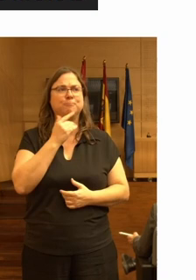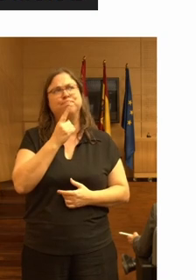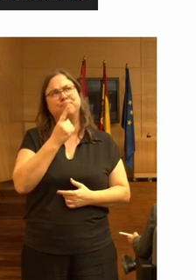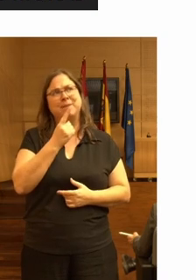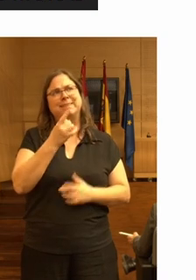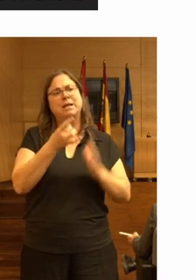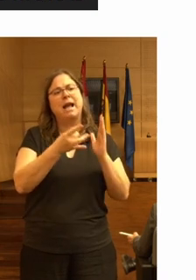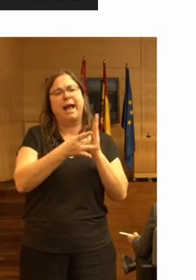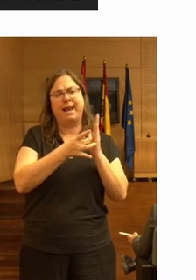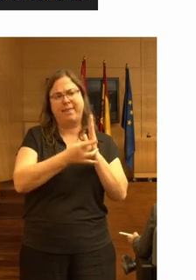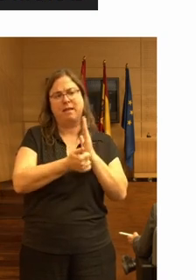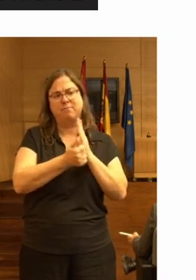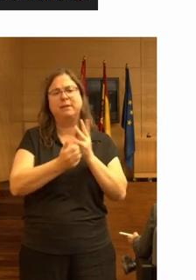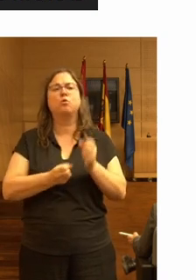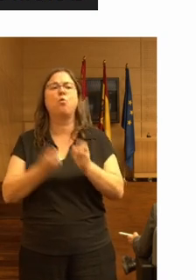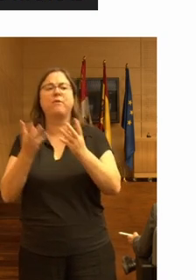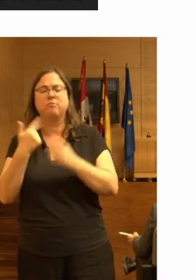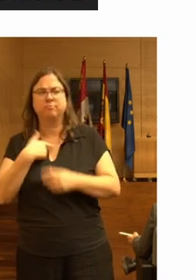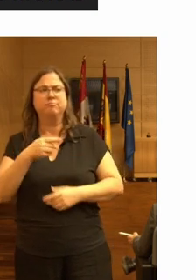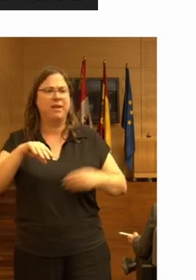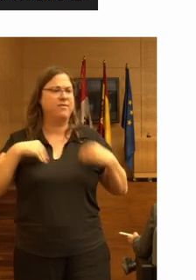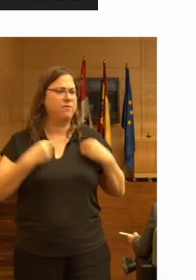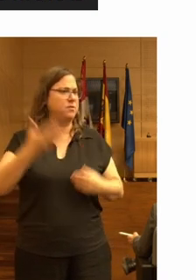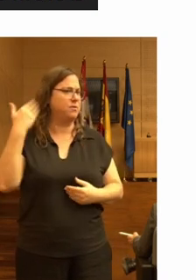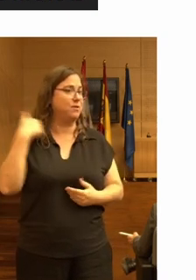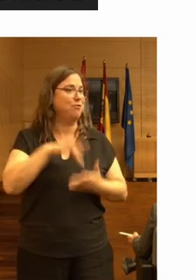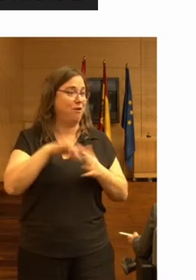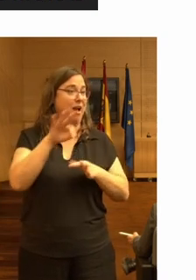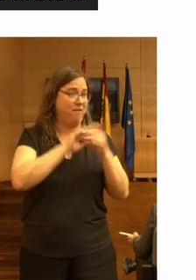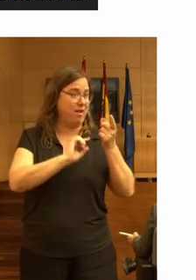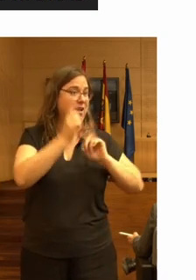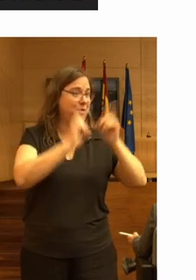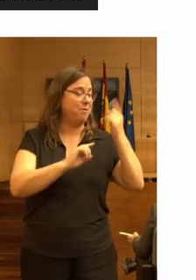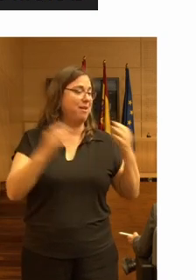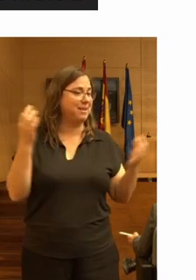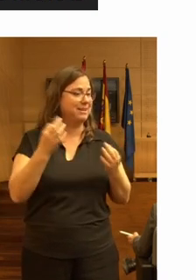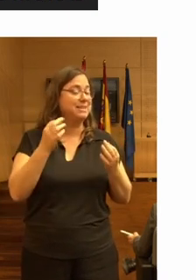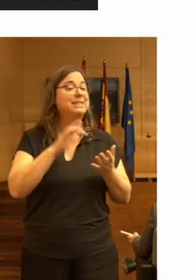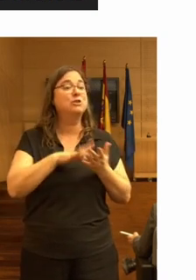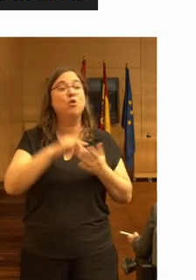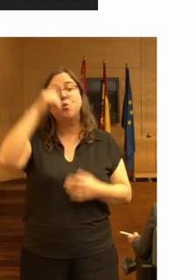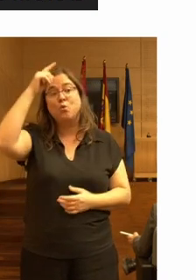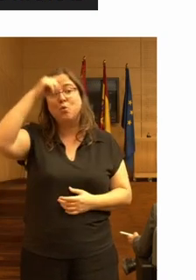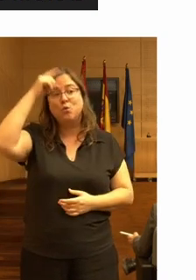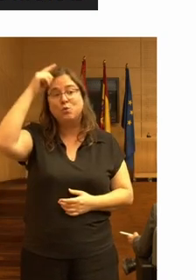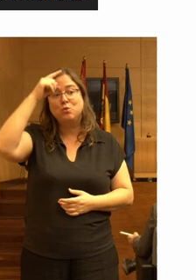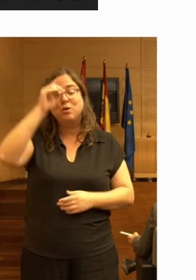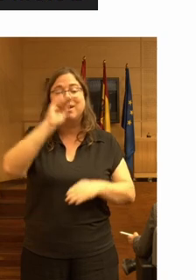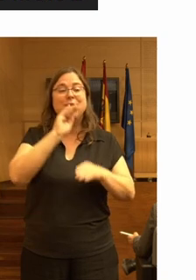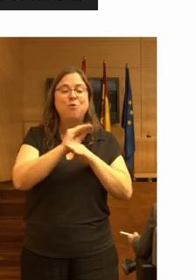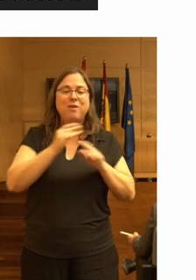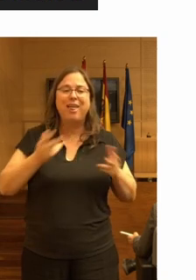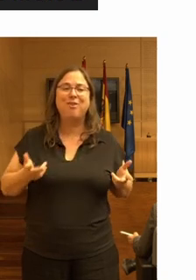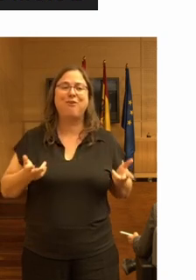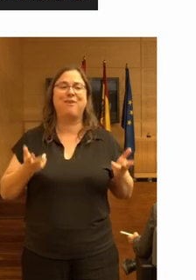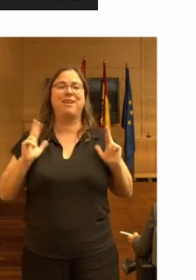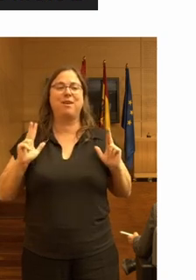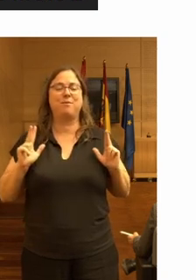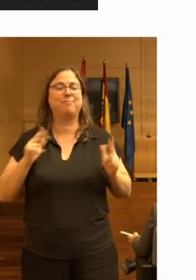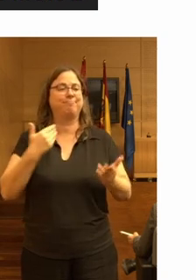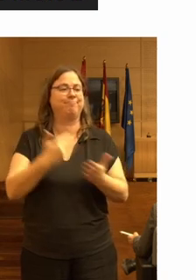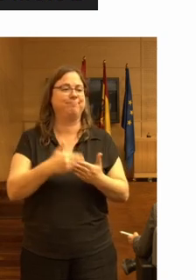que cuantitativo, pero que tengo claro y que discutía con varios de vosotros en el café, es que la cultura del cuidado libre de sujeciones, lo ha